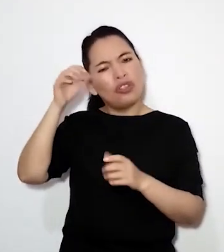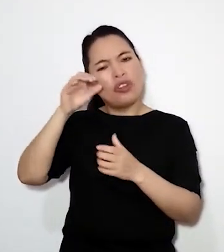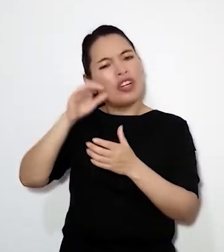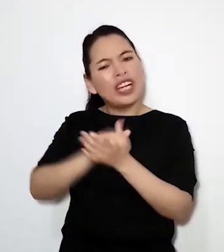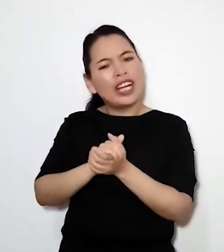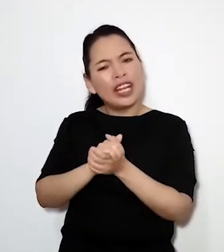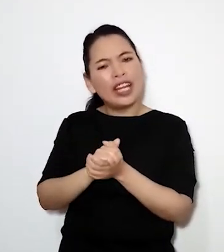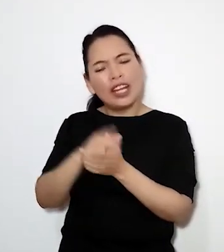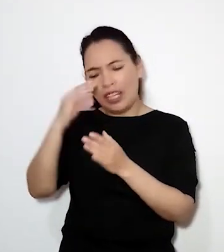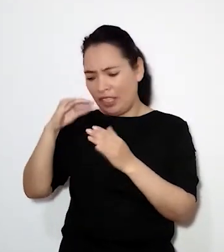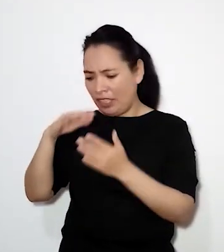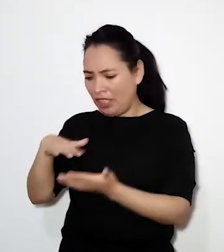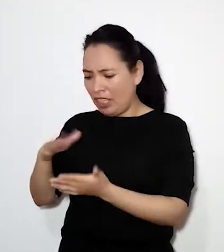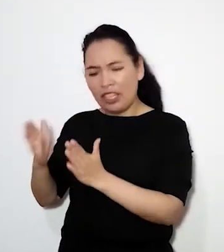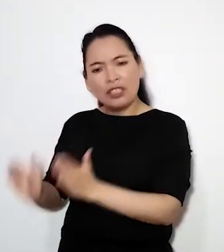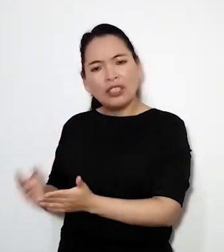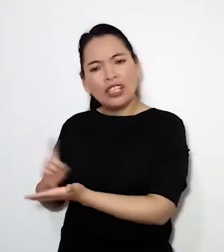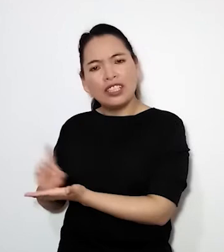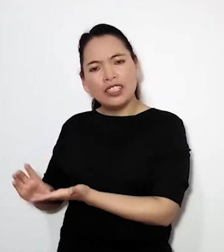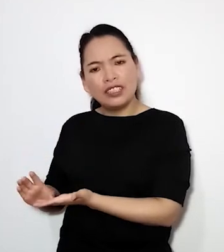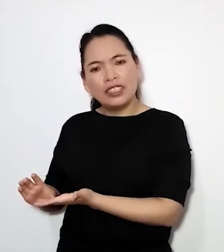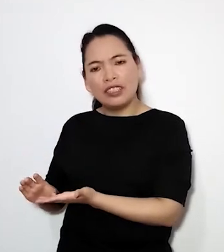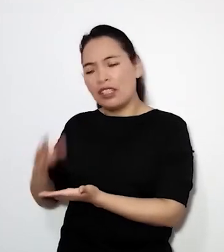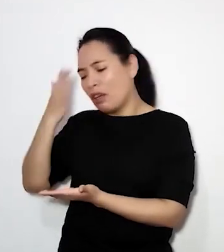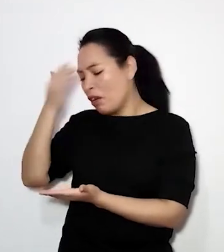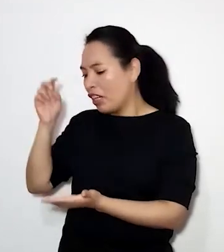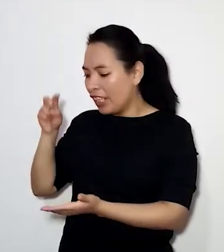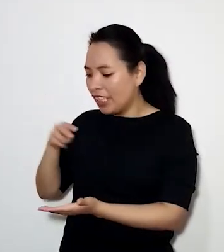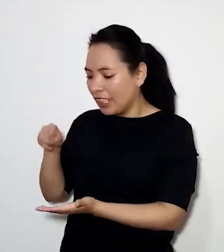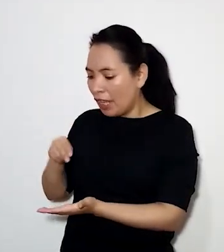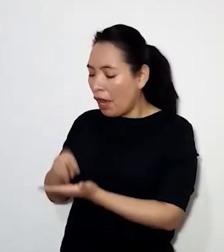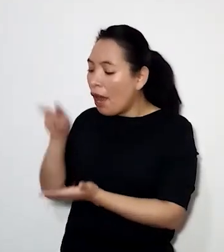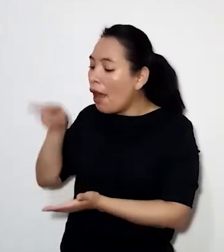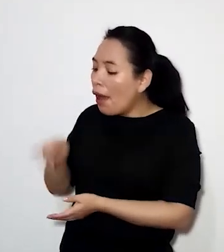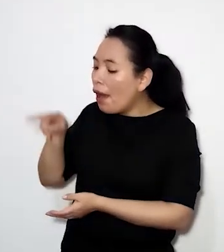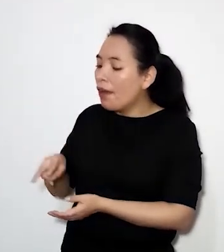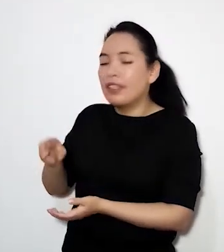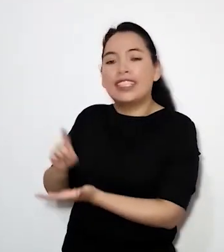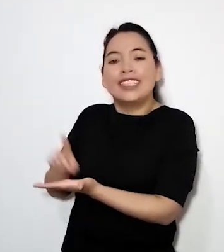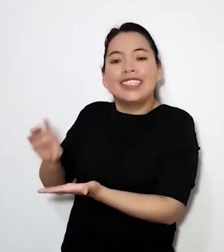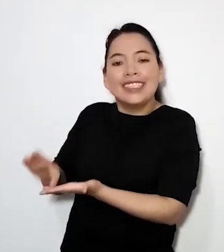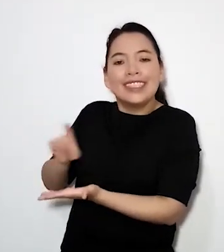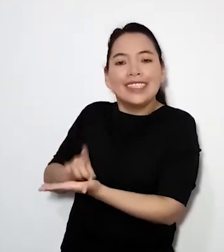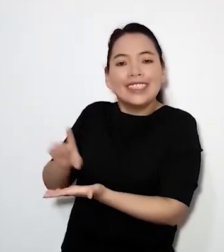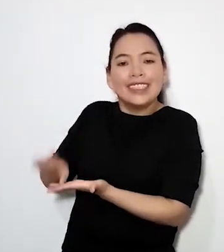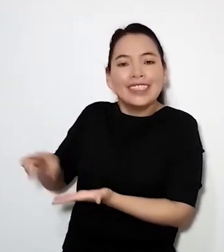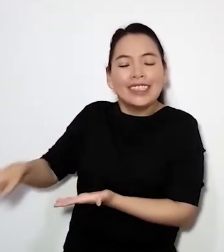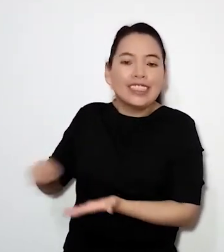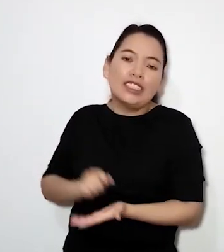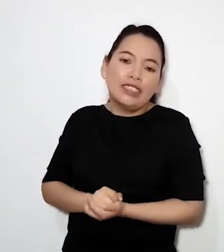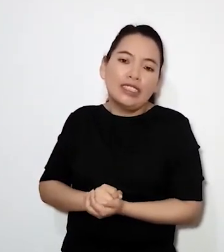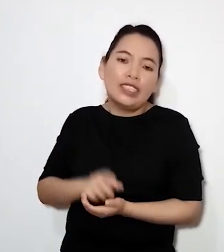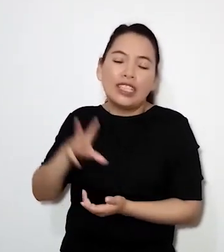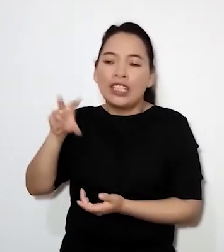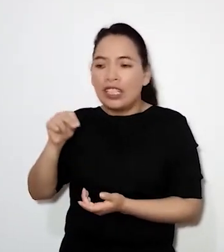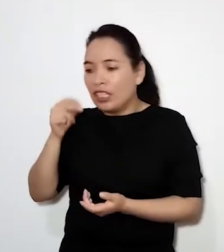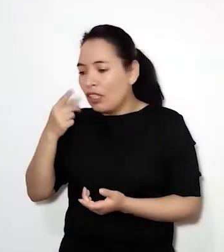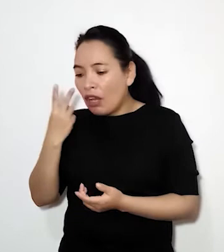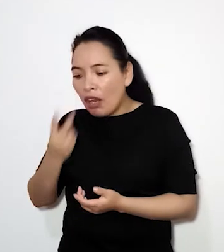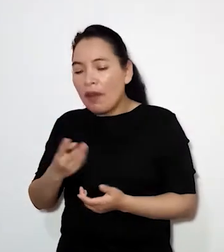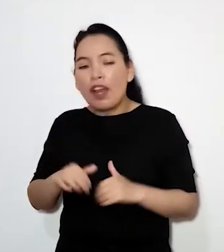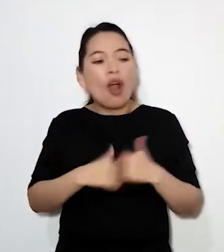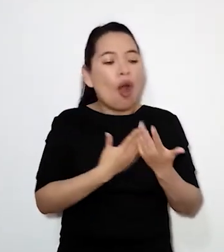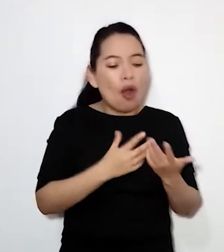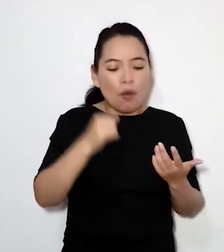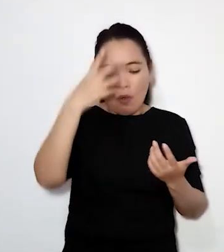propia discapacidad de las y los estudiantes, invisibilizando la ausencia de estrategias de enseñanza, la existencia de estas y la